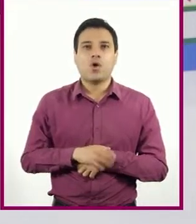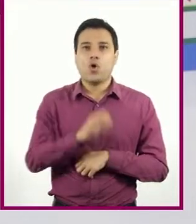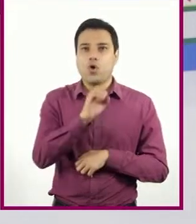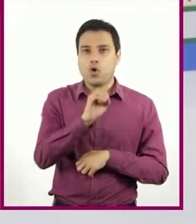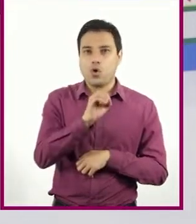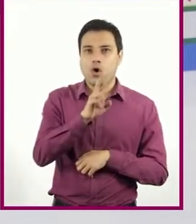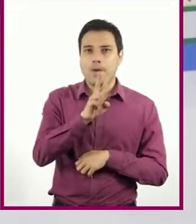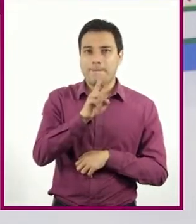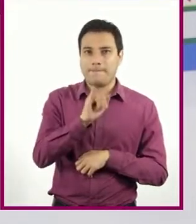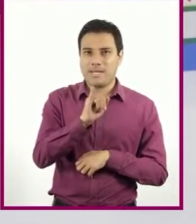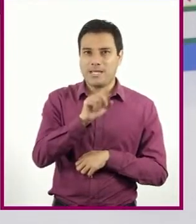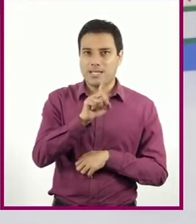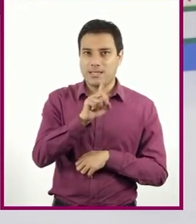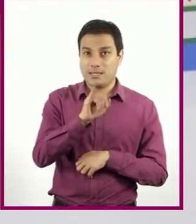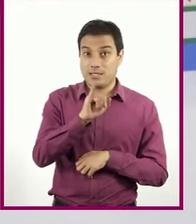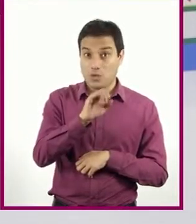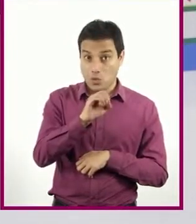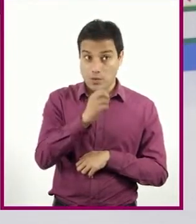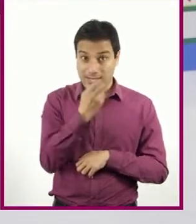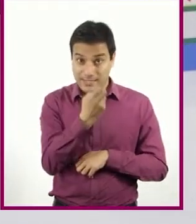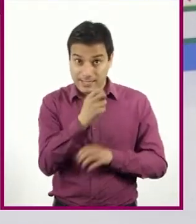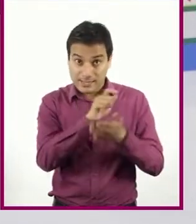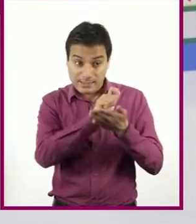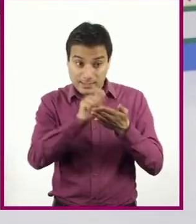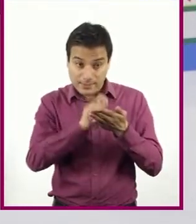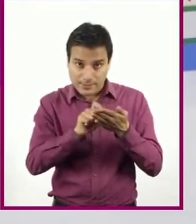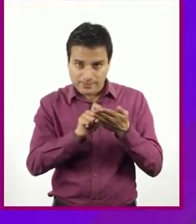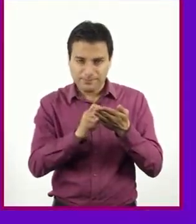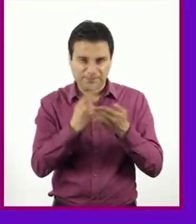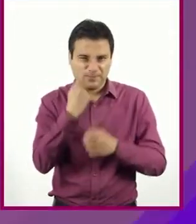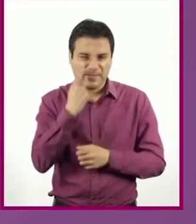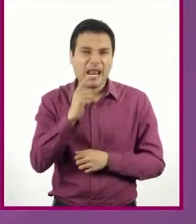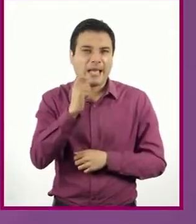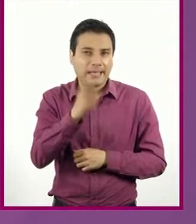su texto de la Metamorfosis. Veamos.